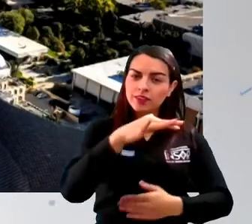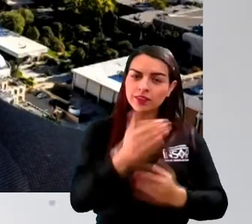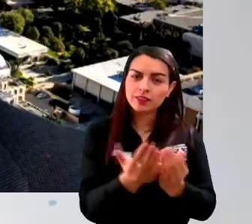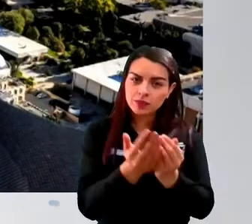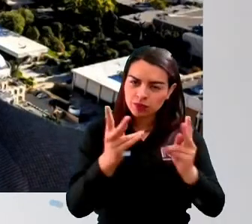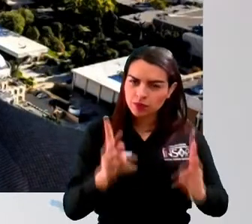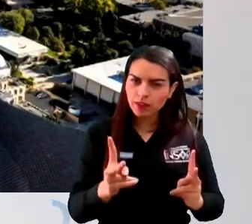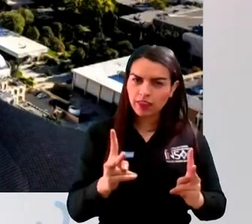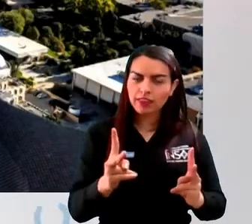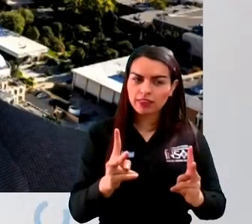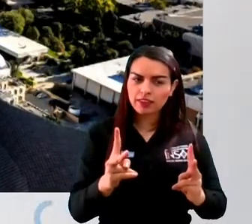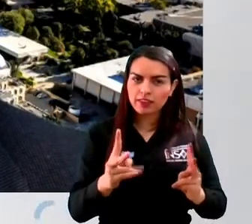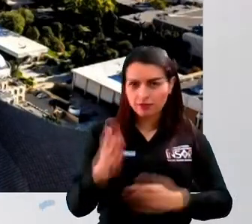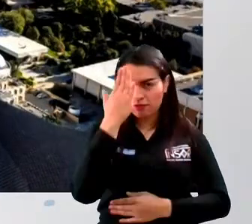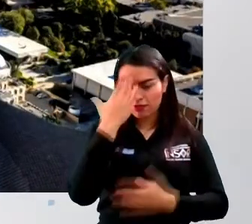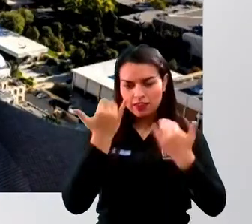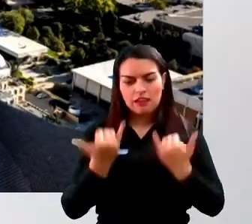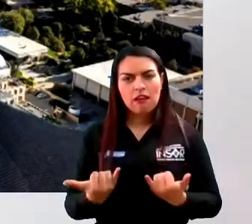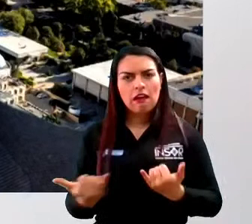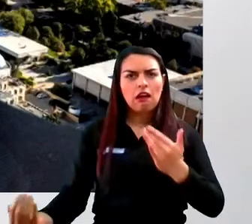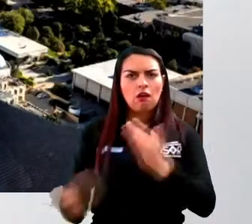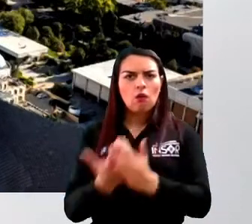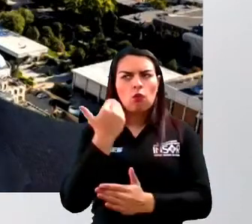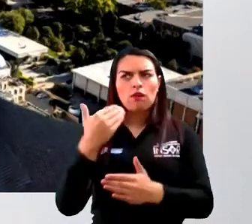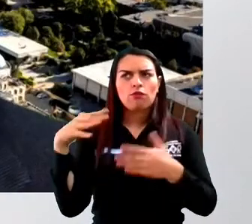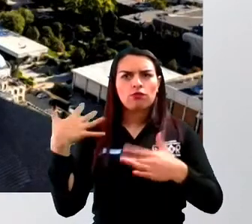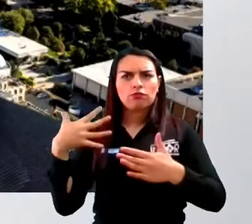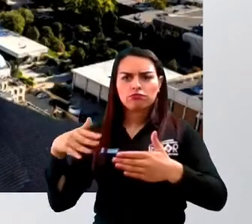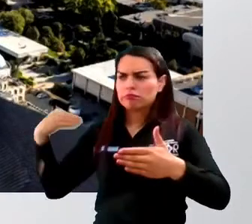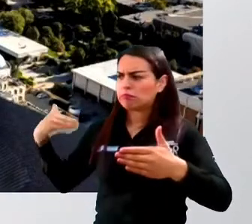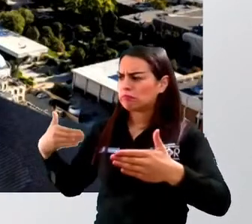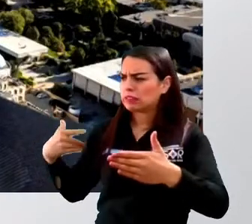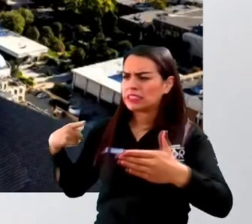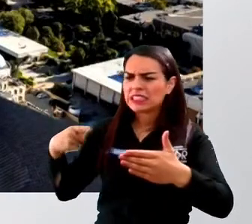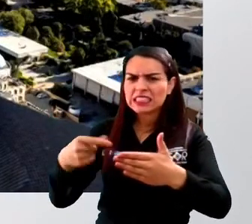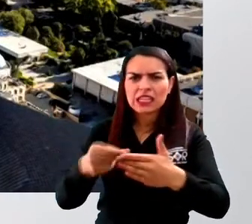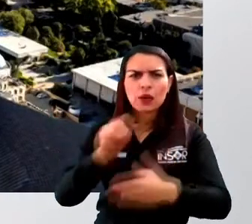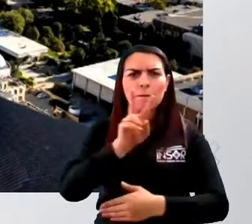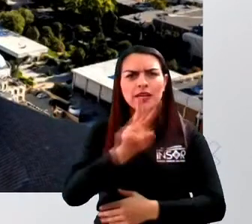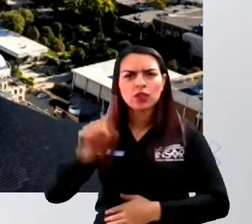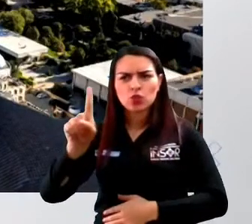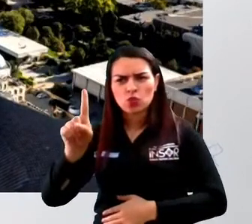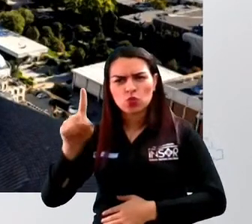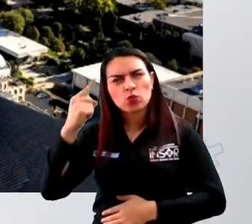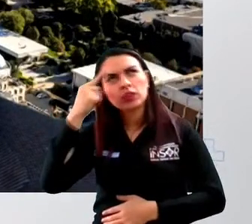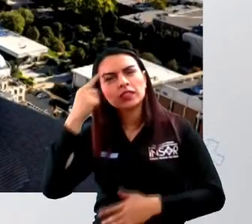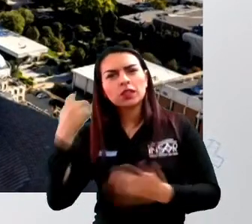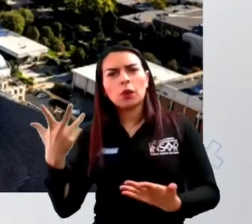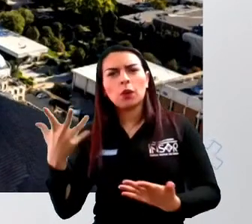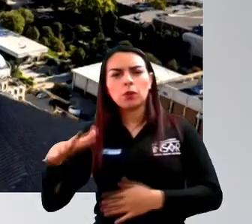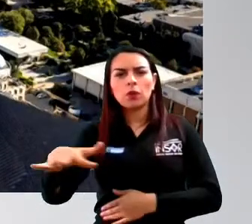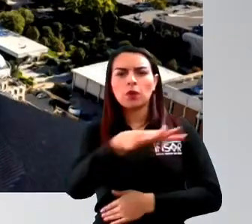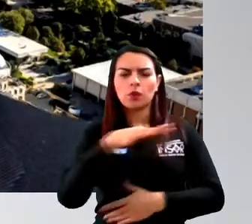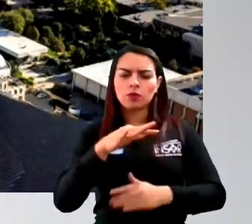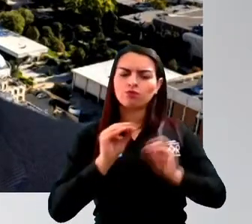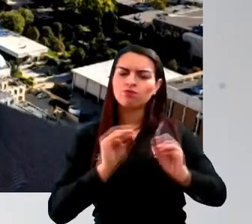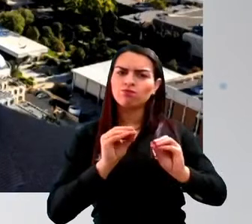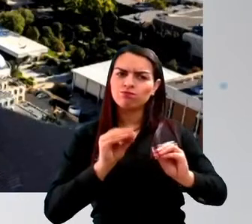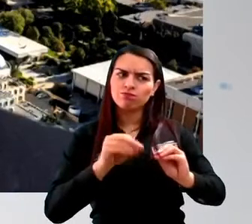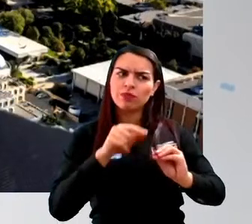nuevo siglo XXI, en este tipo de ambiente o entorno de aprendizaje?